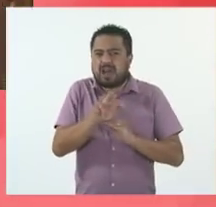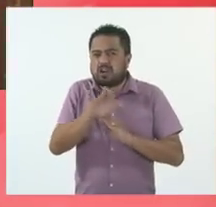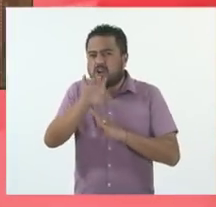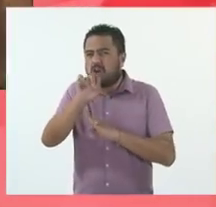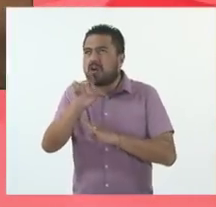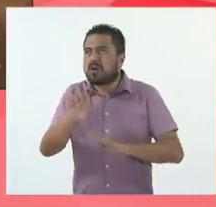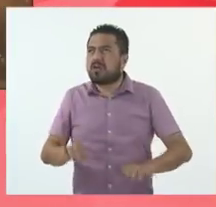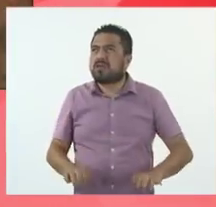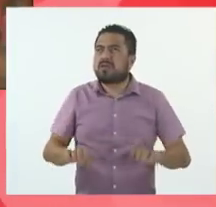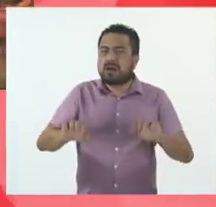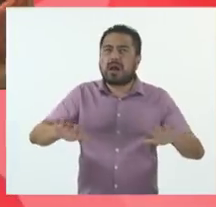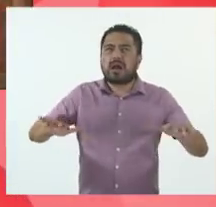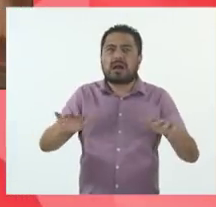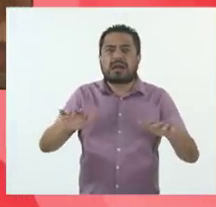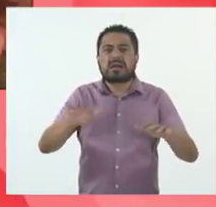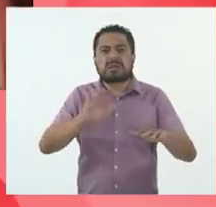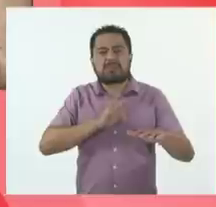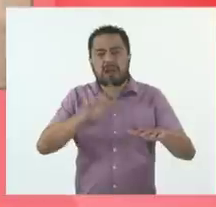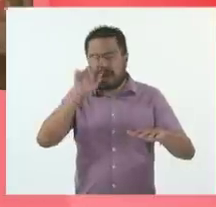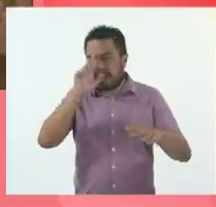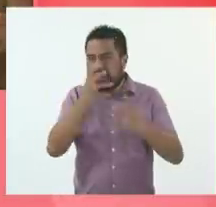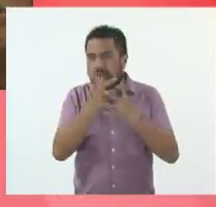puedes perder un buen rato.